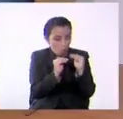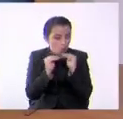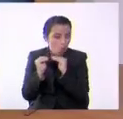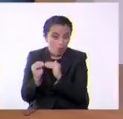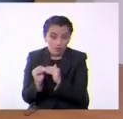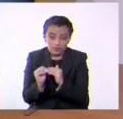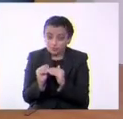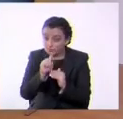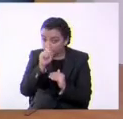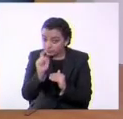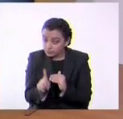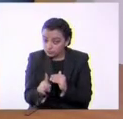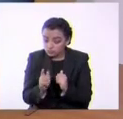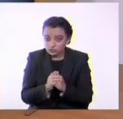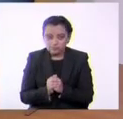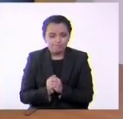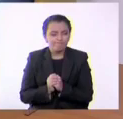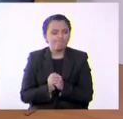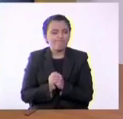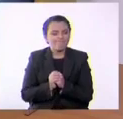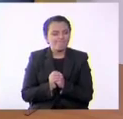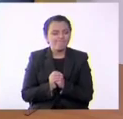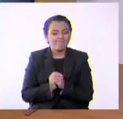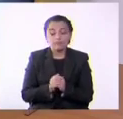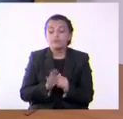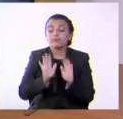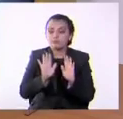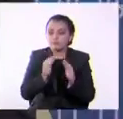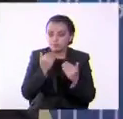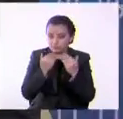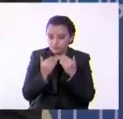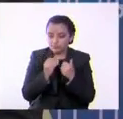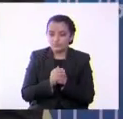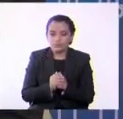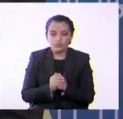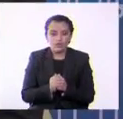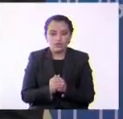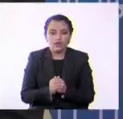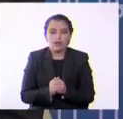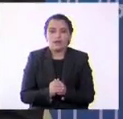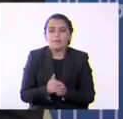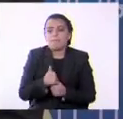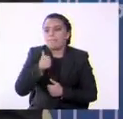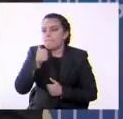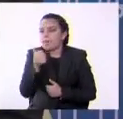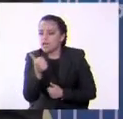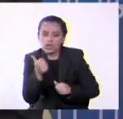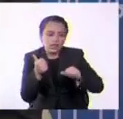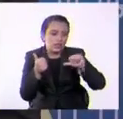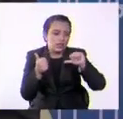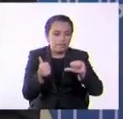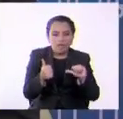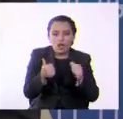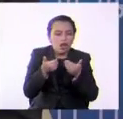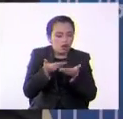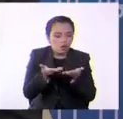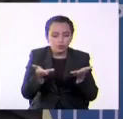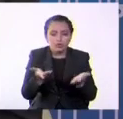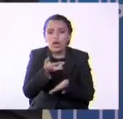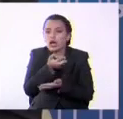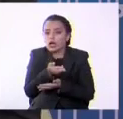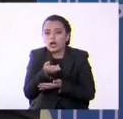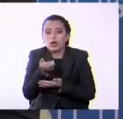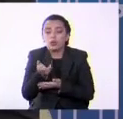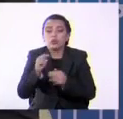que vamos a hablar de las utilidades o de las ventajas y recursos que se genera a partir de los procesos de